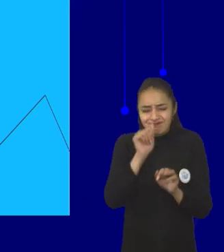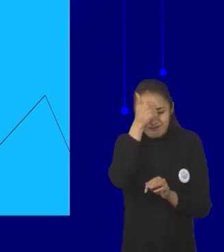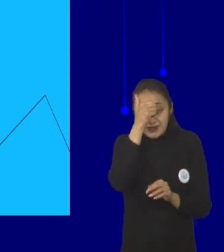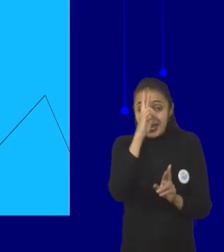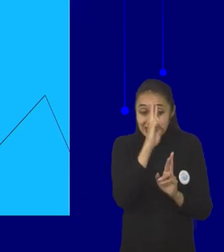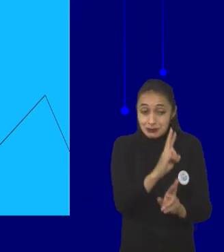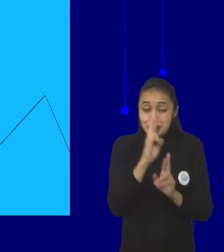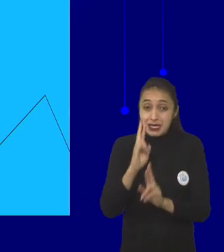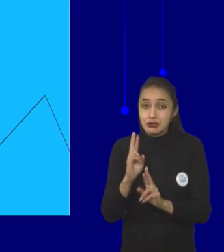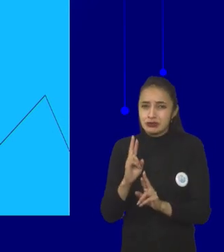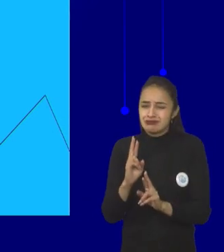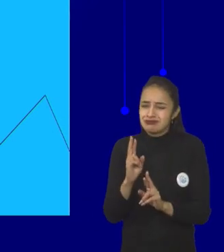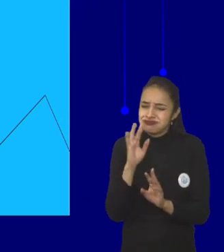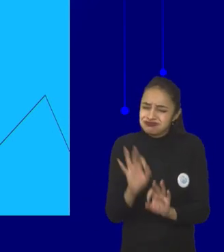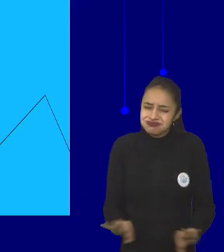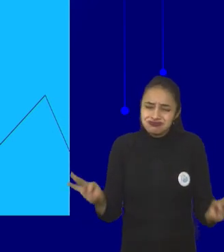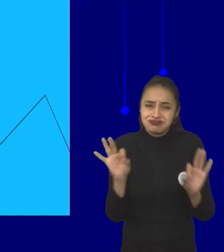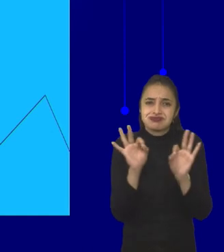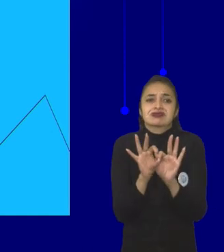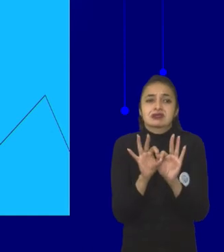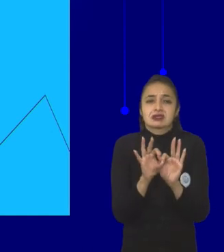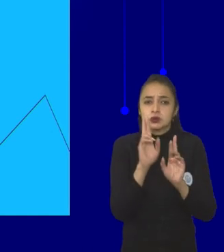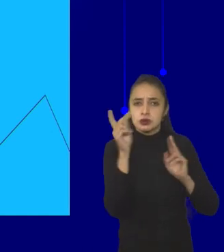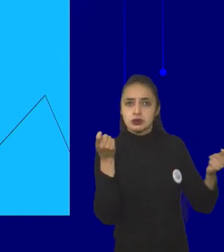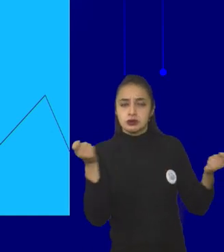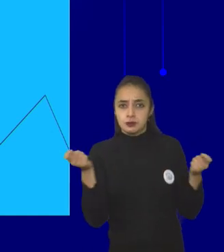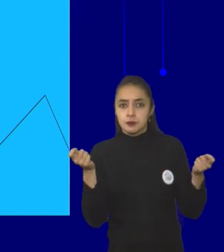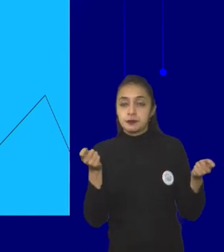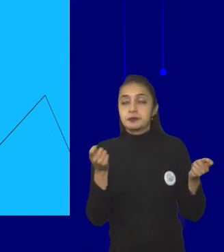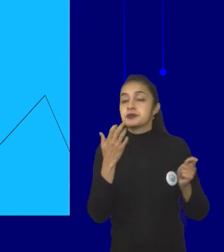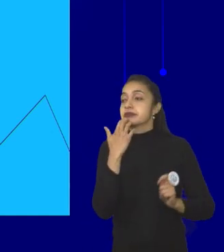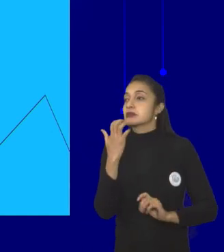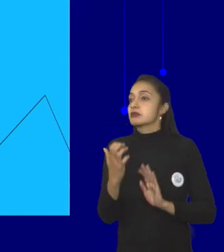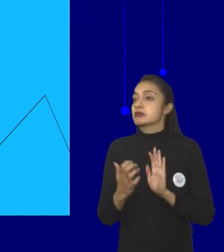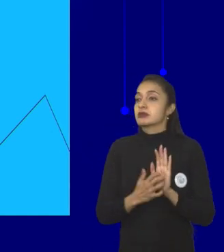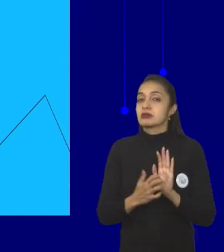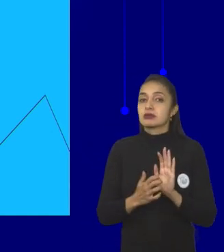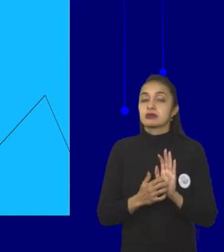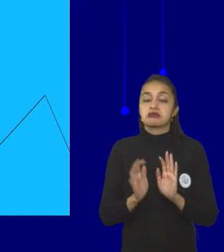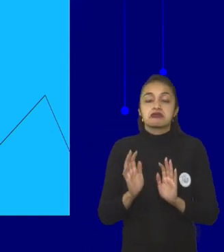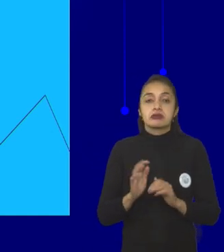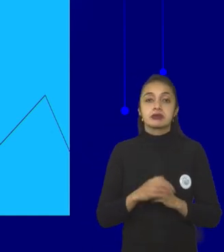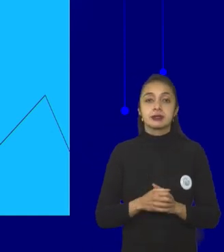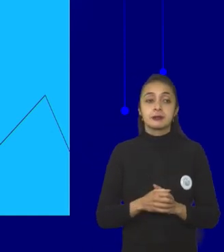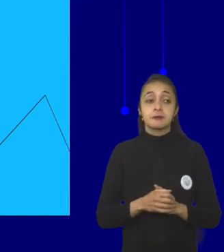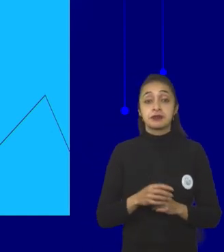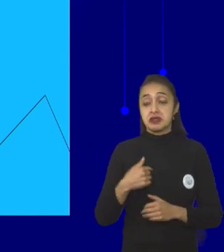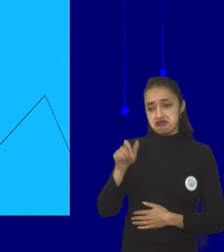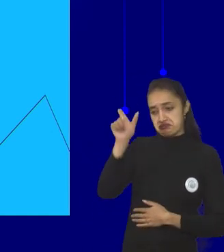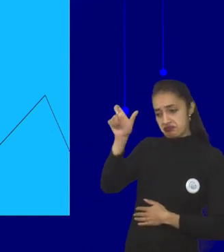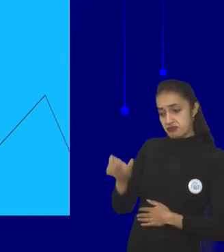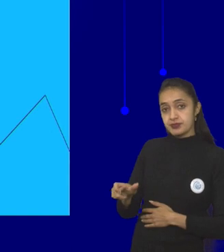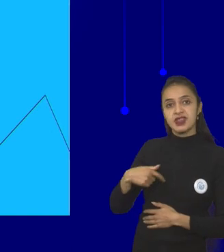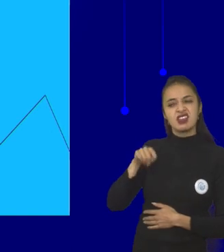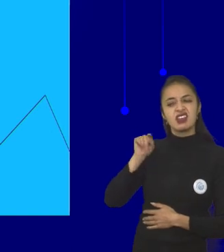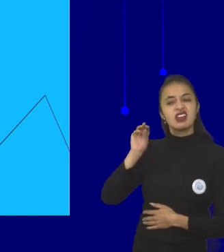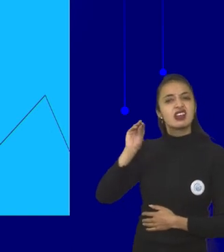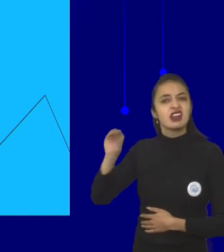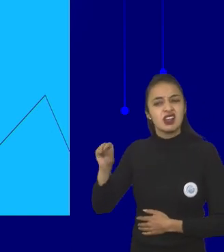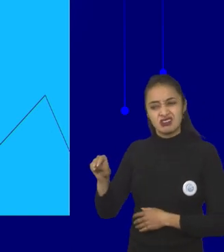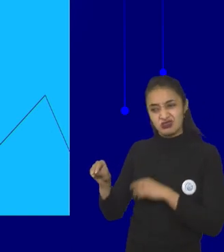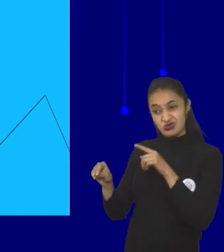más allá. Entonces, por ejemplo, a una persona decirle hoy en día, oye, tú